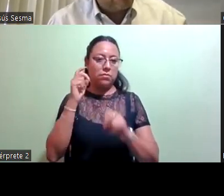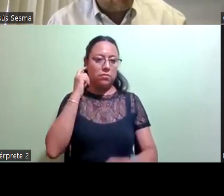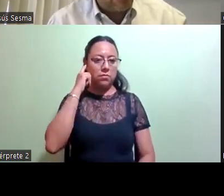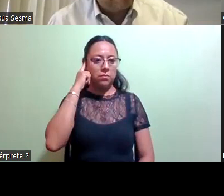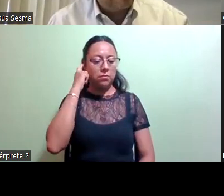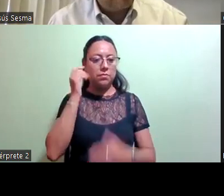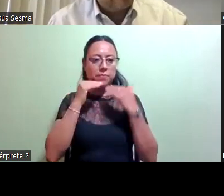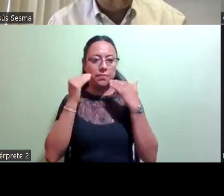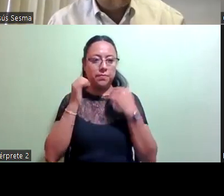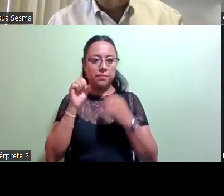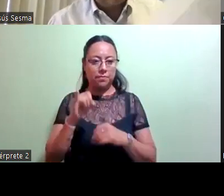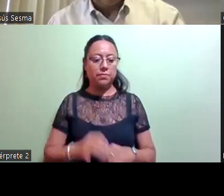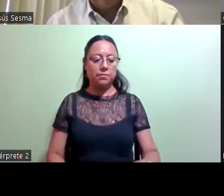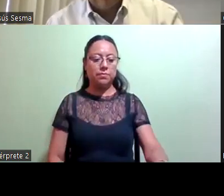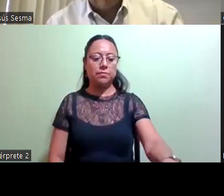Sí.